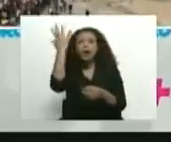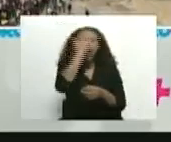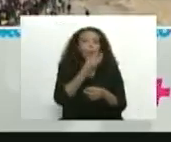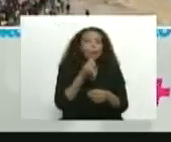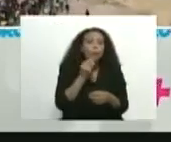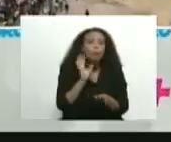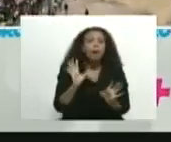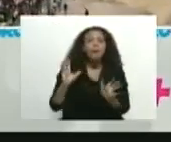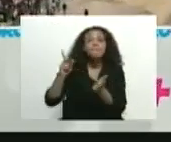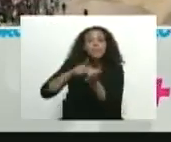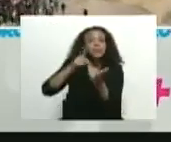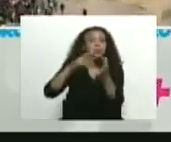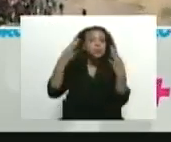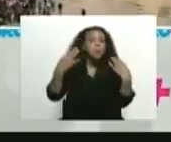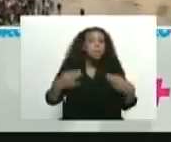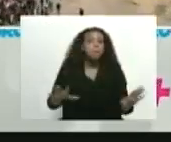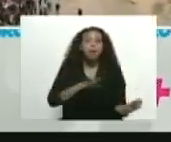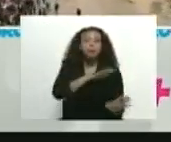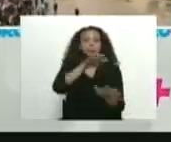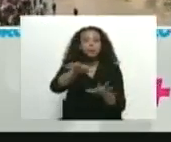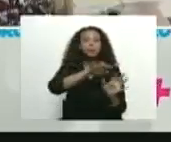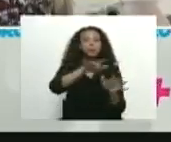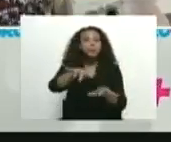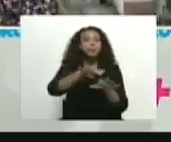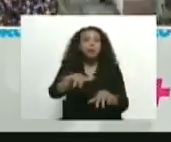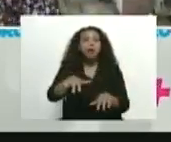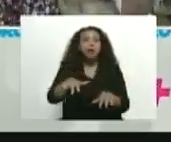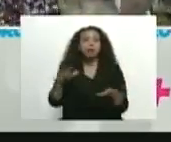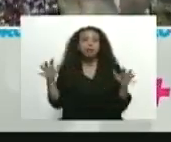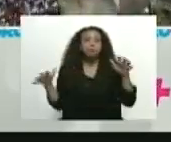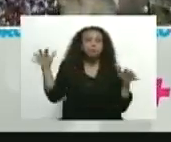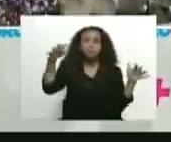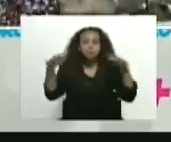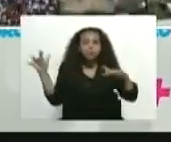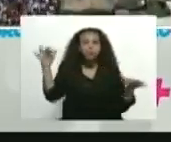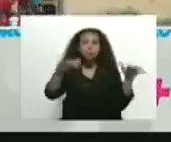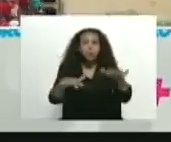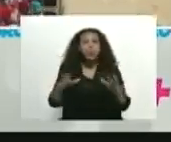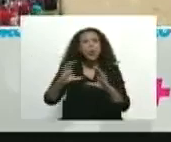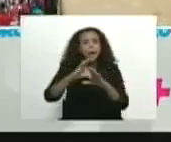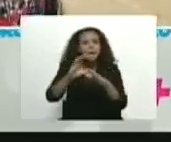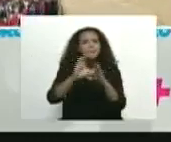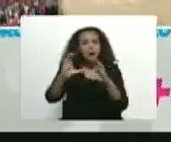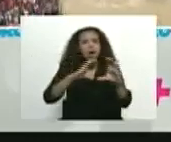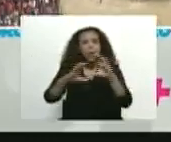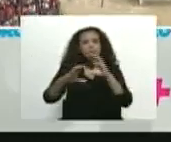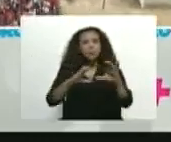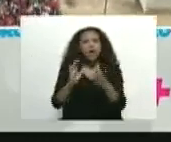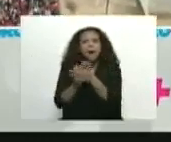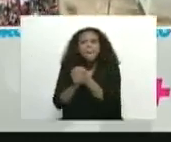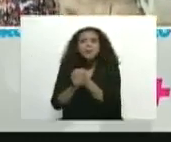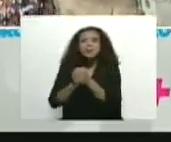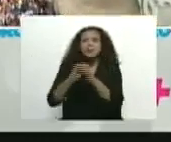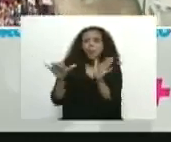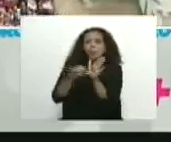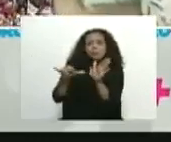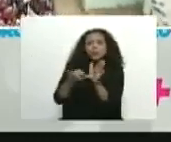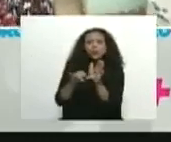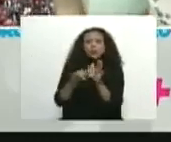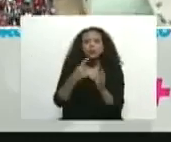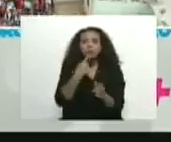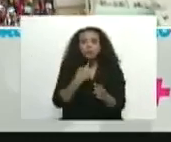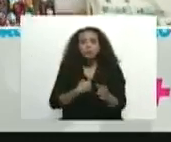jóvenes, participando en la marcha. Y siempre dentro de las marchas uno conversa con algunos compañeros. Y los